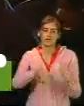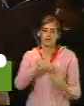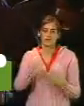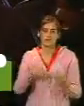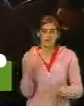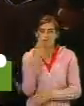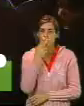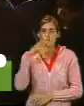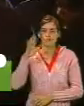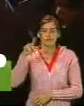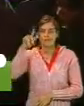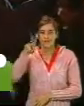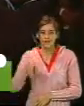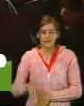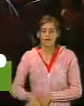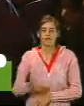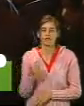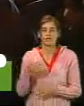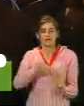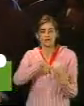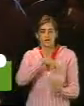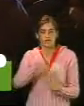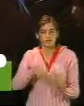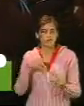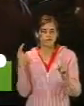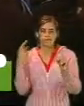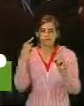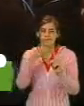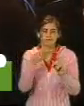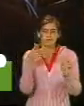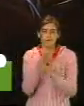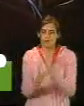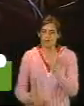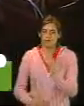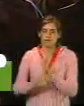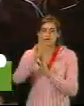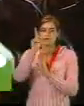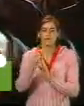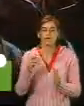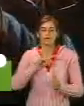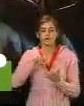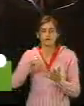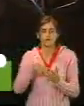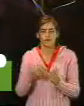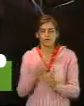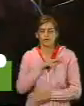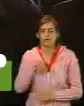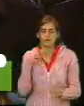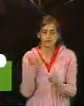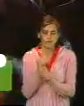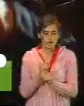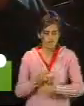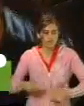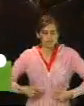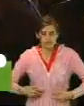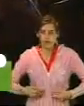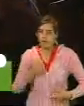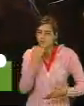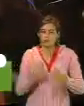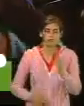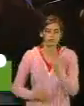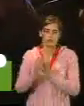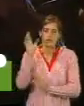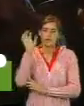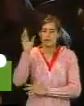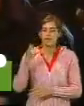estamos comprometidos día a día con la revolución a fin de desarrollarla. Estamos trabajando fuertemente en pro del desarrollo de nuestro país